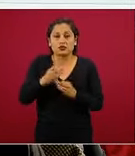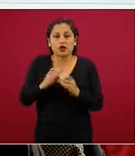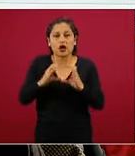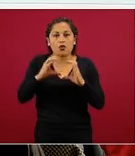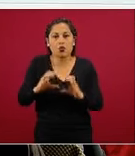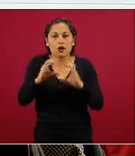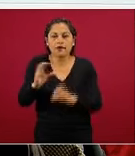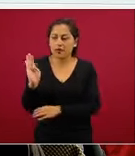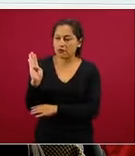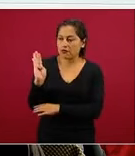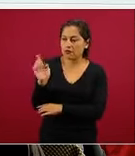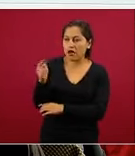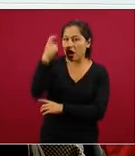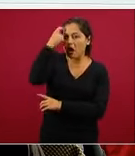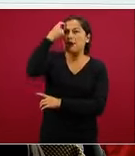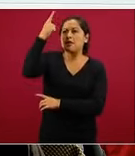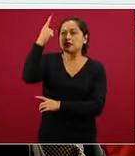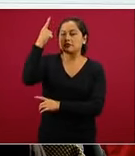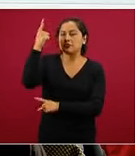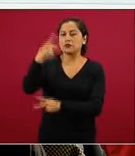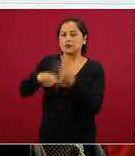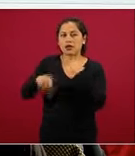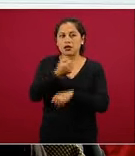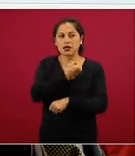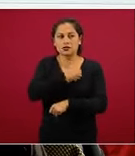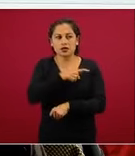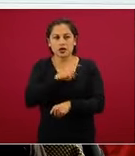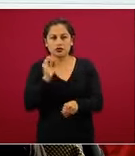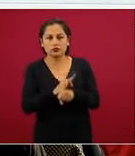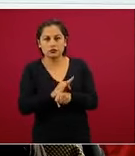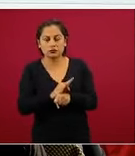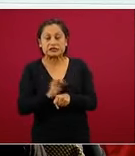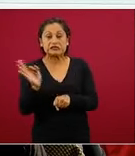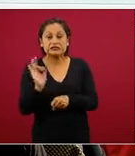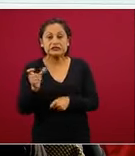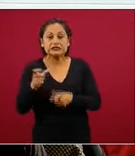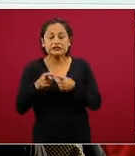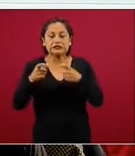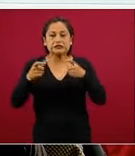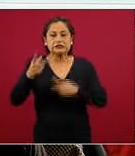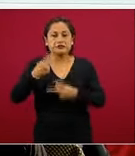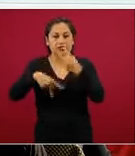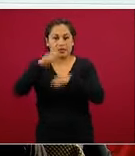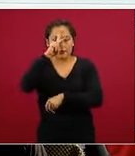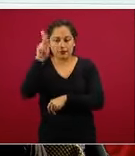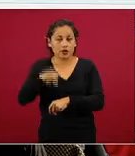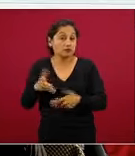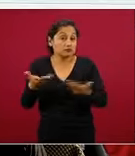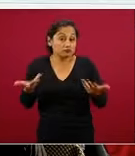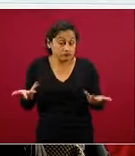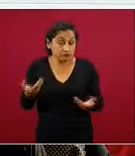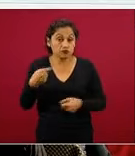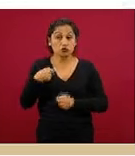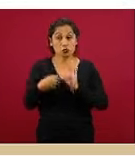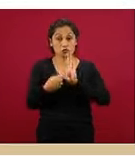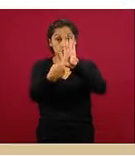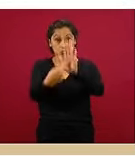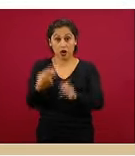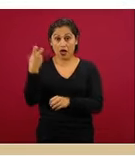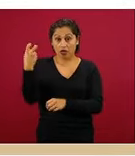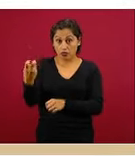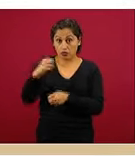representar un riesgo para la salud pública. Les pongo aquí muy brevemente estas 2 moléculas que son las más importantes.